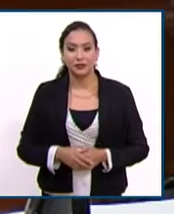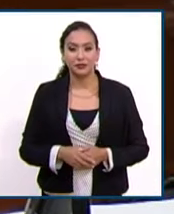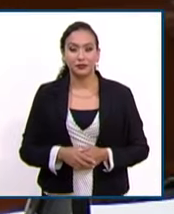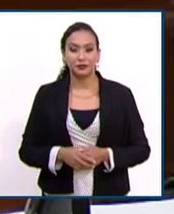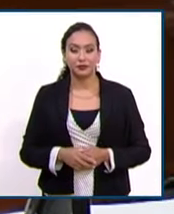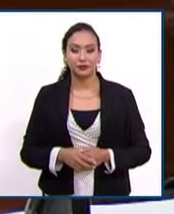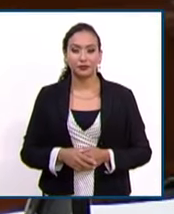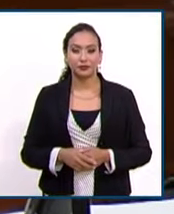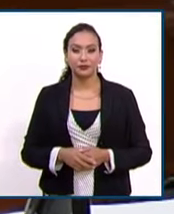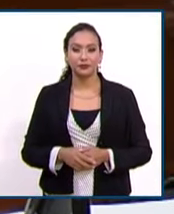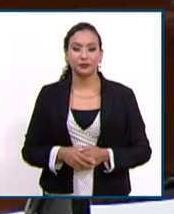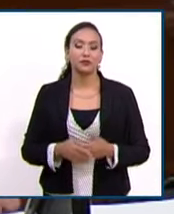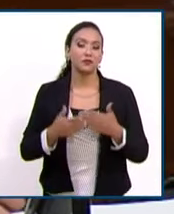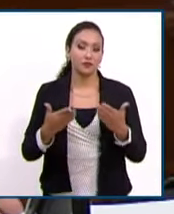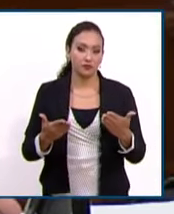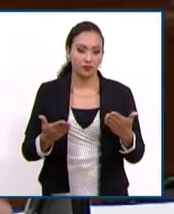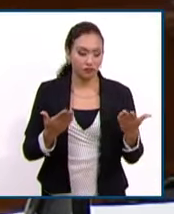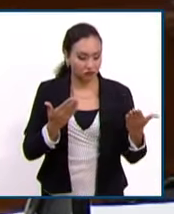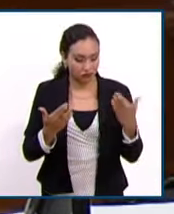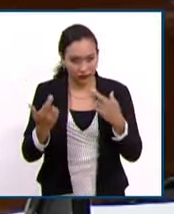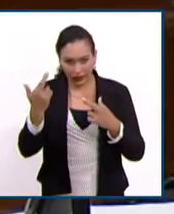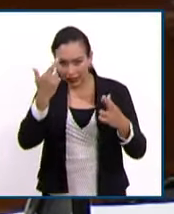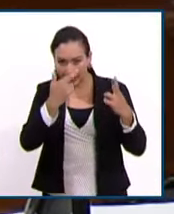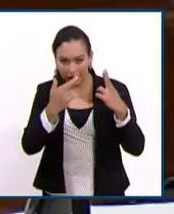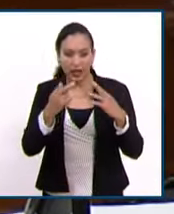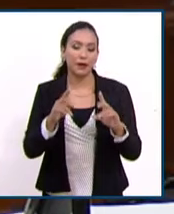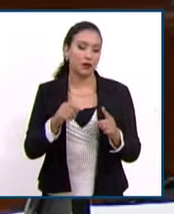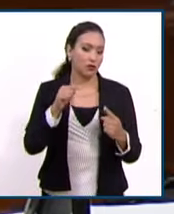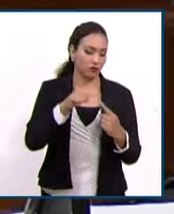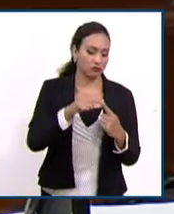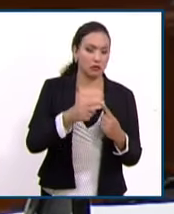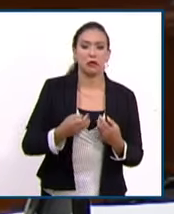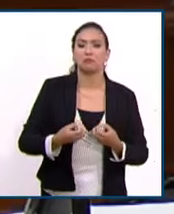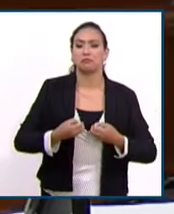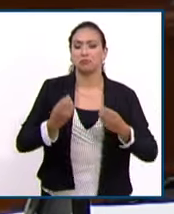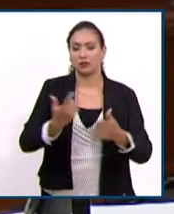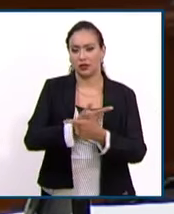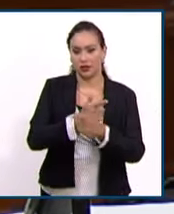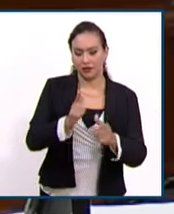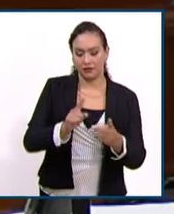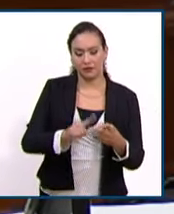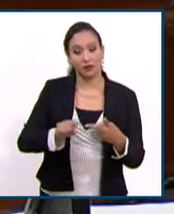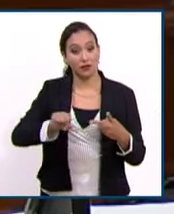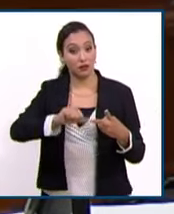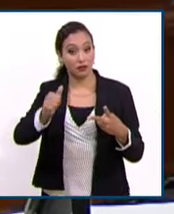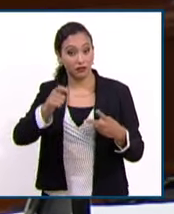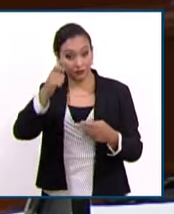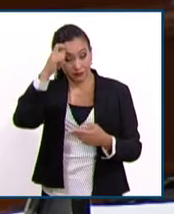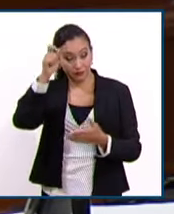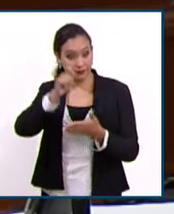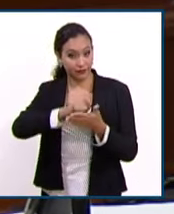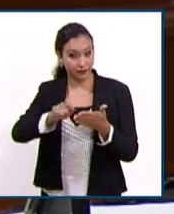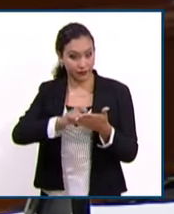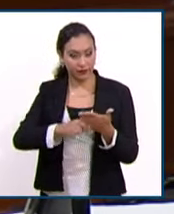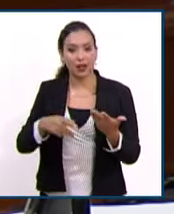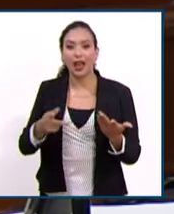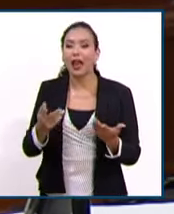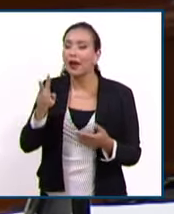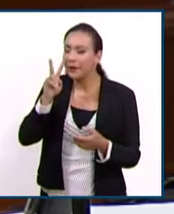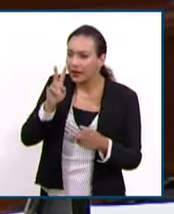Hay que ponderar entre la libertad de expresión y los derechos de autor. Finalmente, las